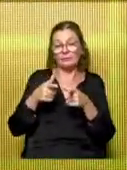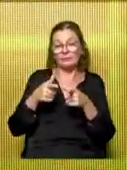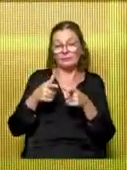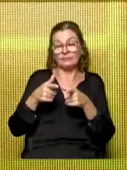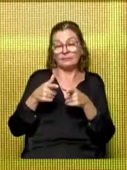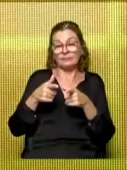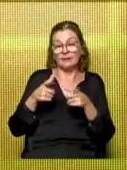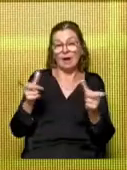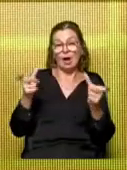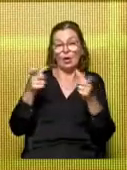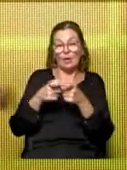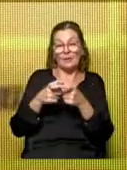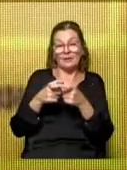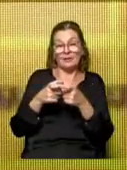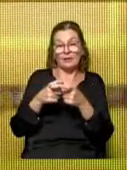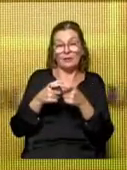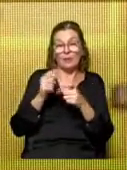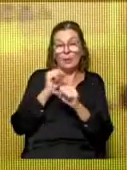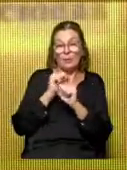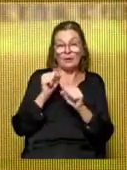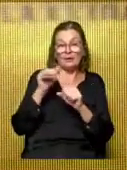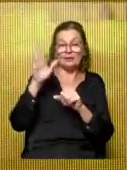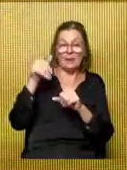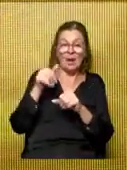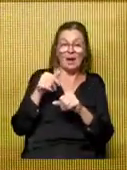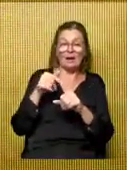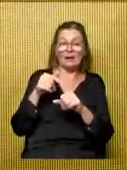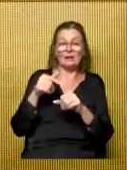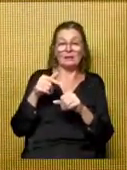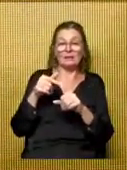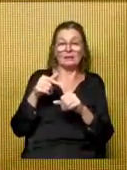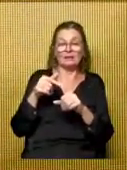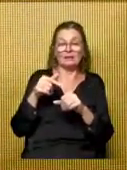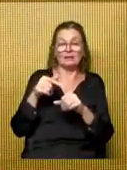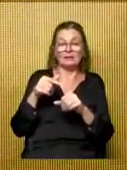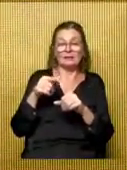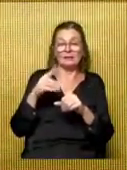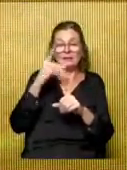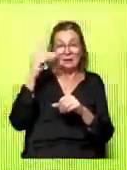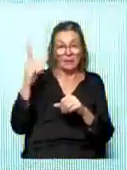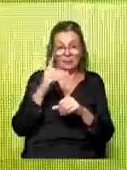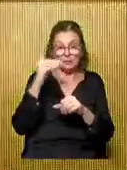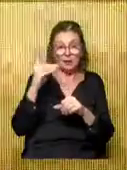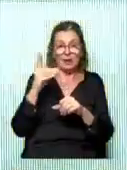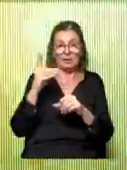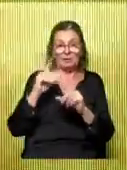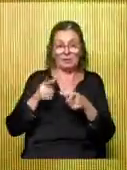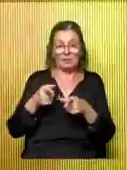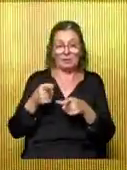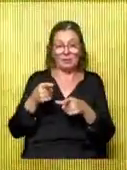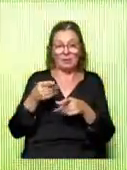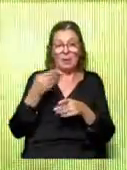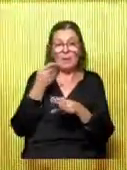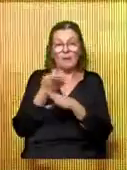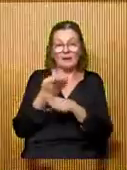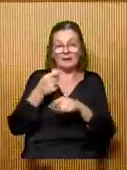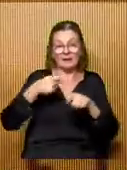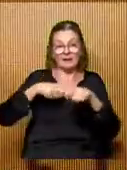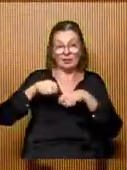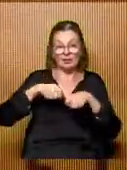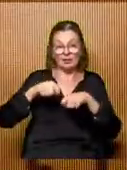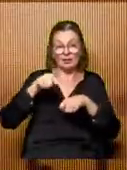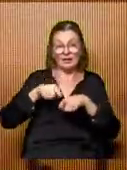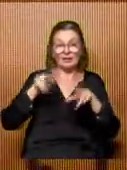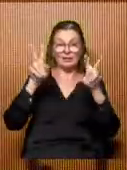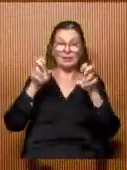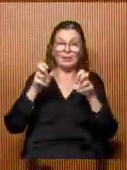a la comisión de a ver si nos pueden convocar en la comisión de legislación de diputados. Vamos a pedir una instancia de negociación para tratar estos temas